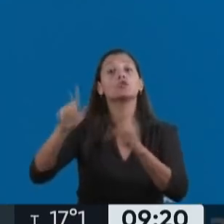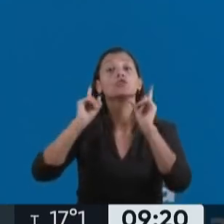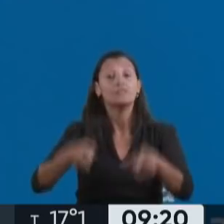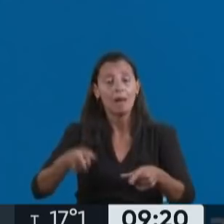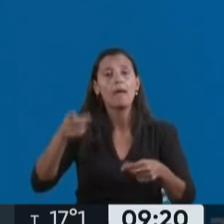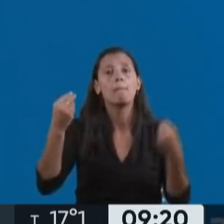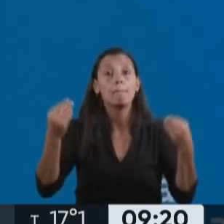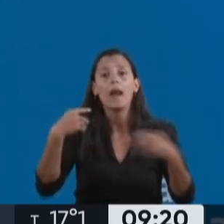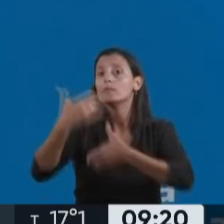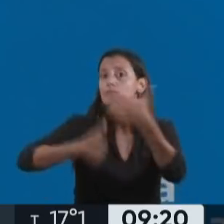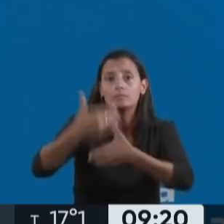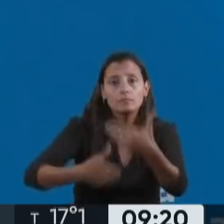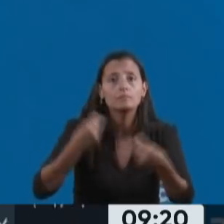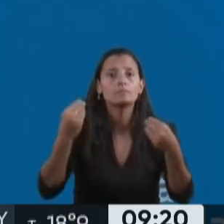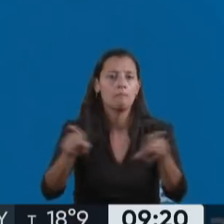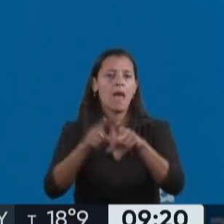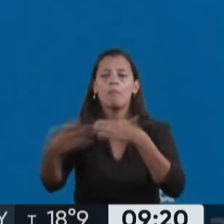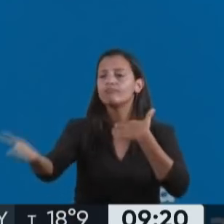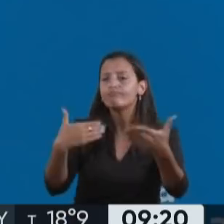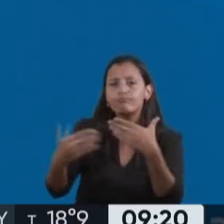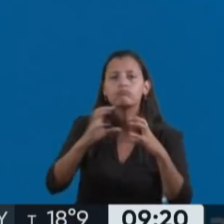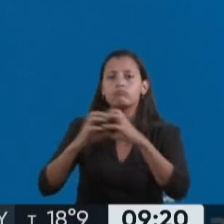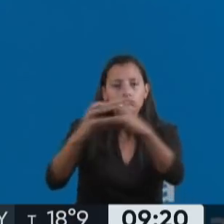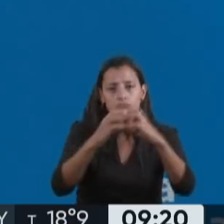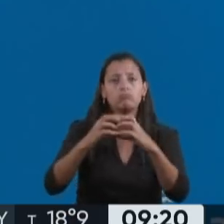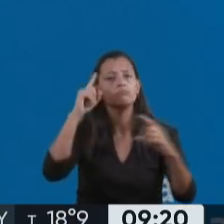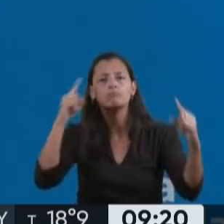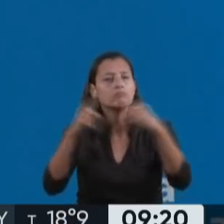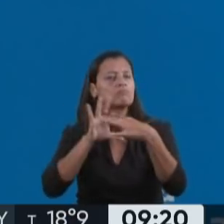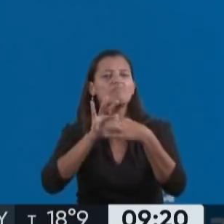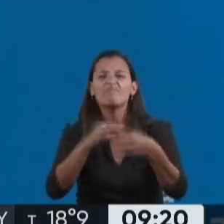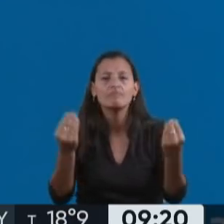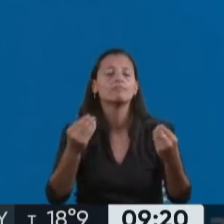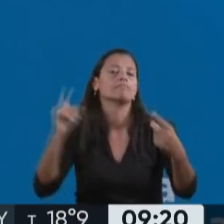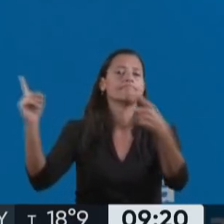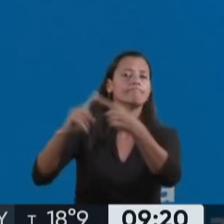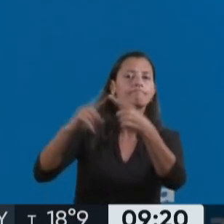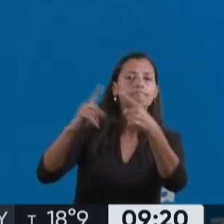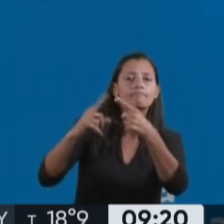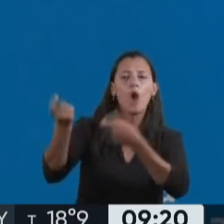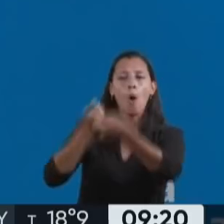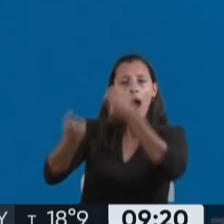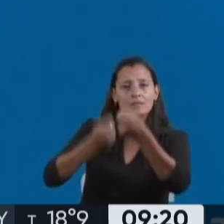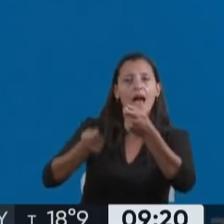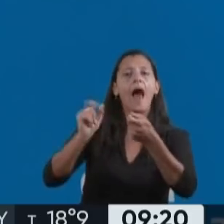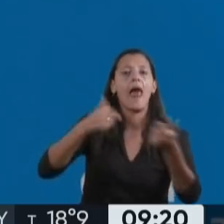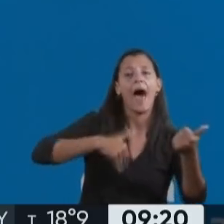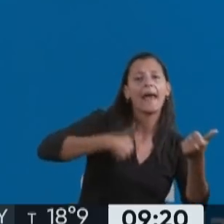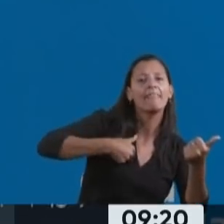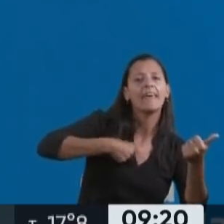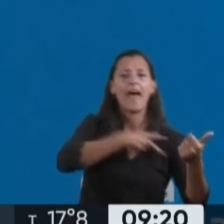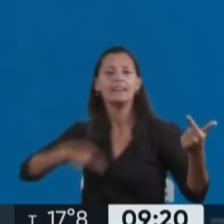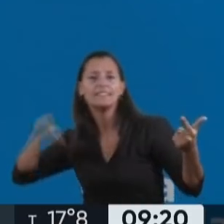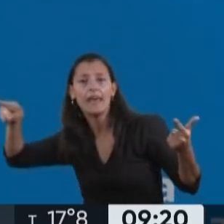Jinping para seguir llevando adelante conversaciones que tienen que ver con la gran relación comercial que tiene la Argentina con China, y